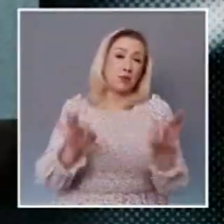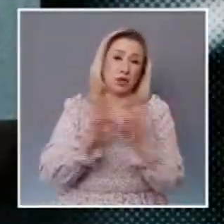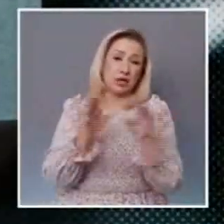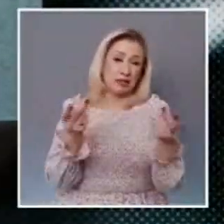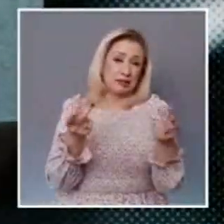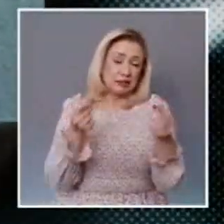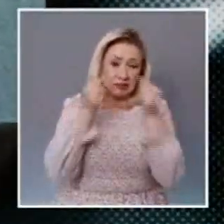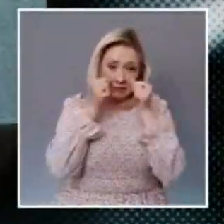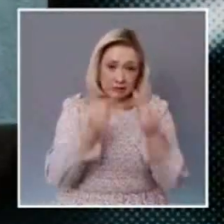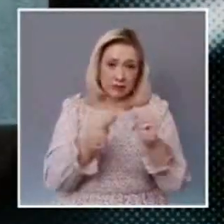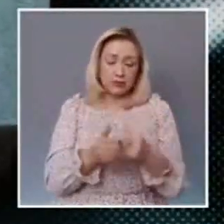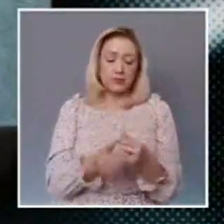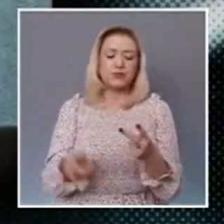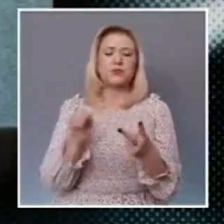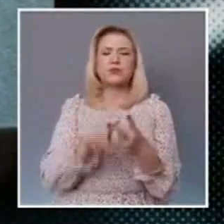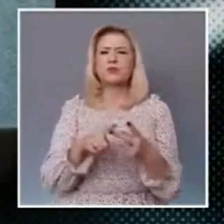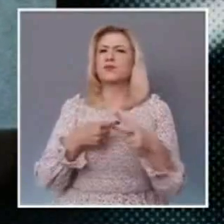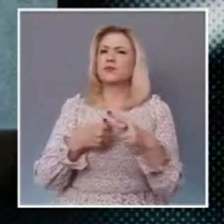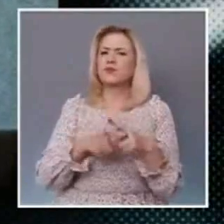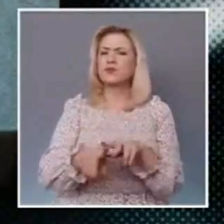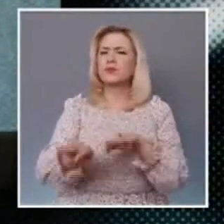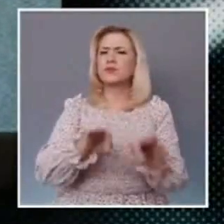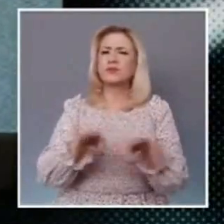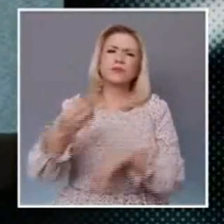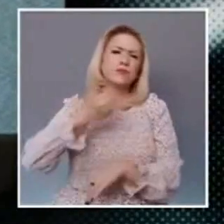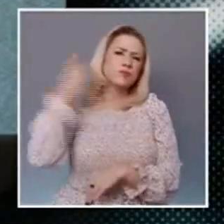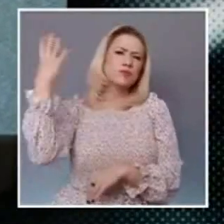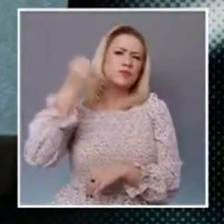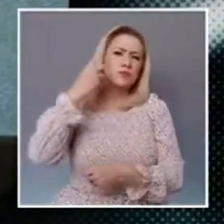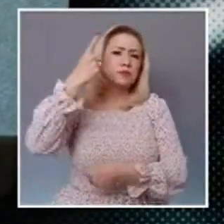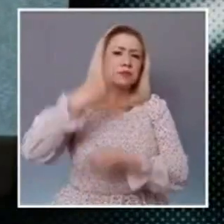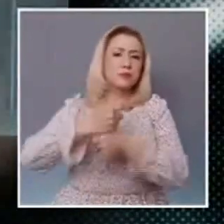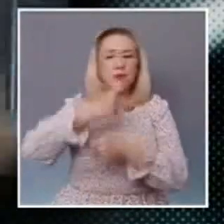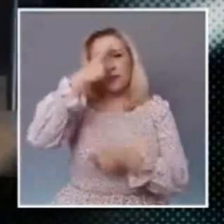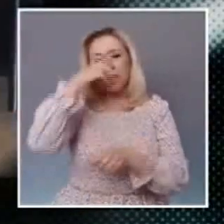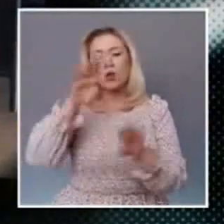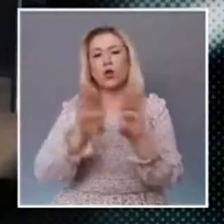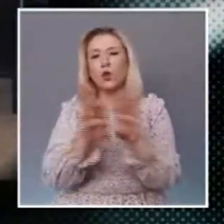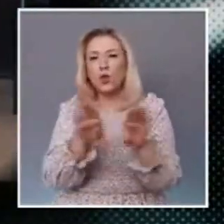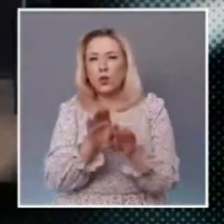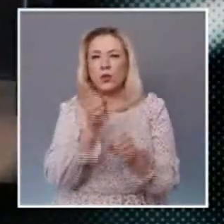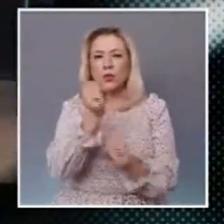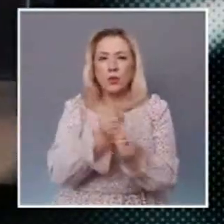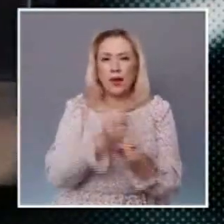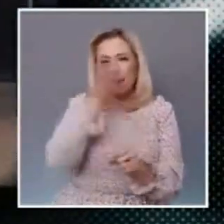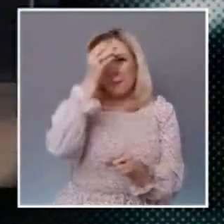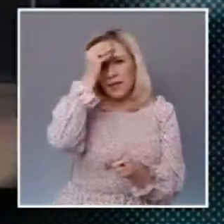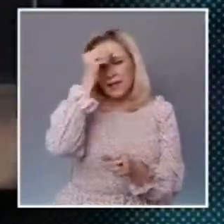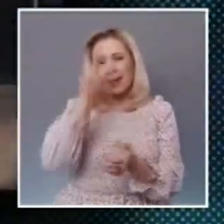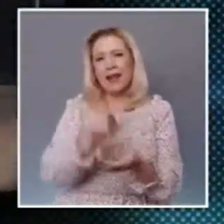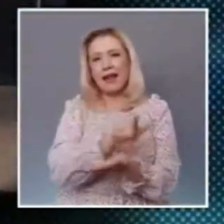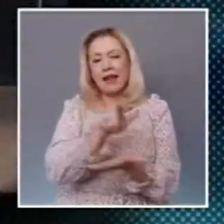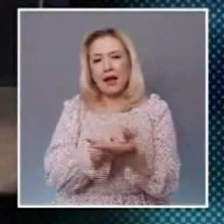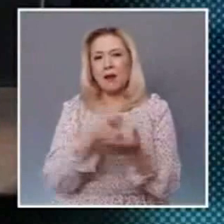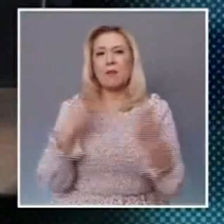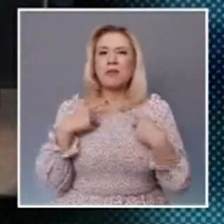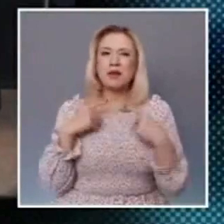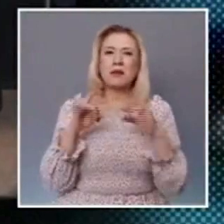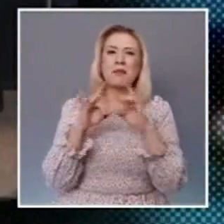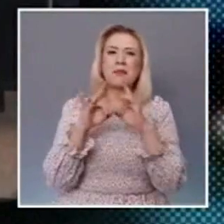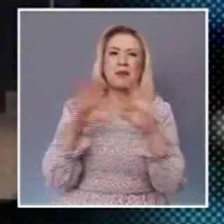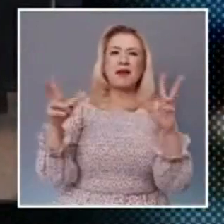Iniciaron los trabajos del primer Foro Metropolitano de Prácticas de Justicia Cívica del Poder Judicial de Querétaro, que involucra a